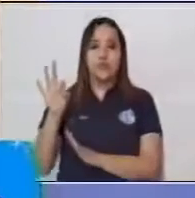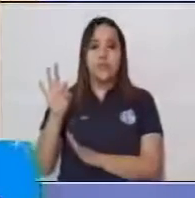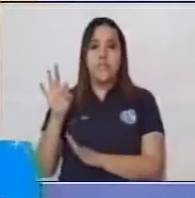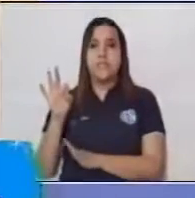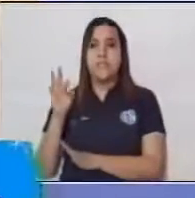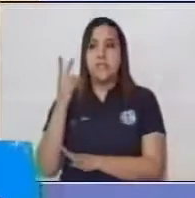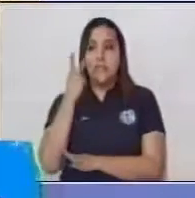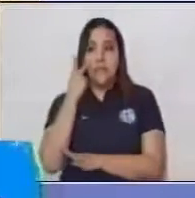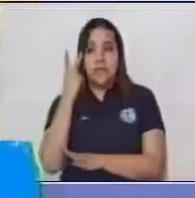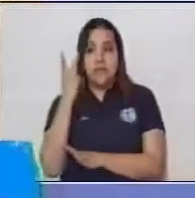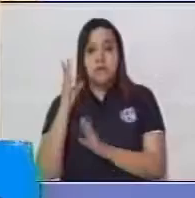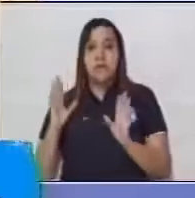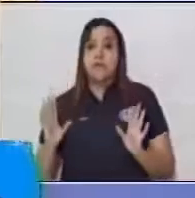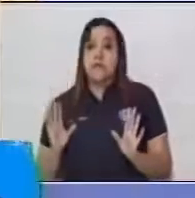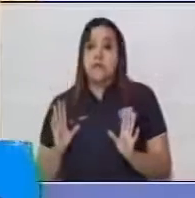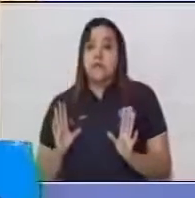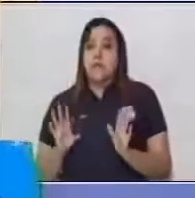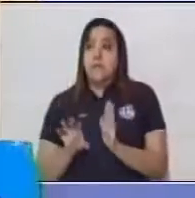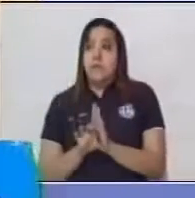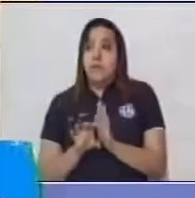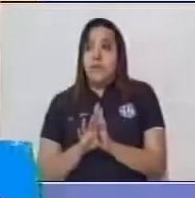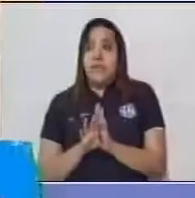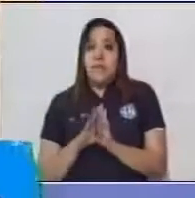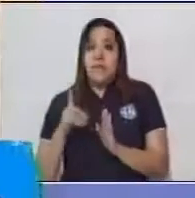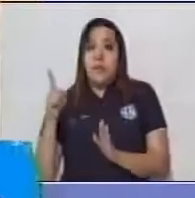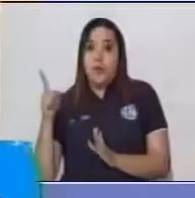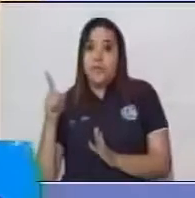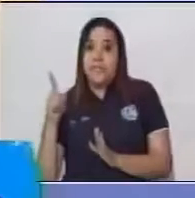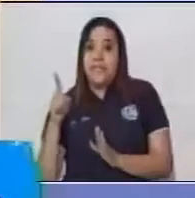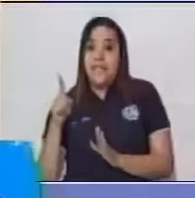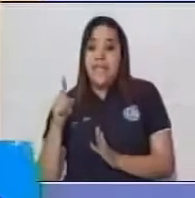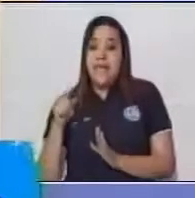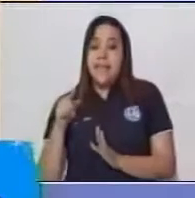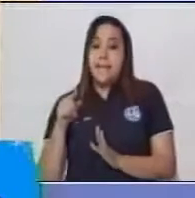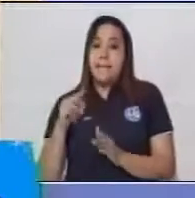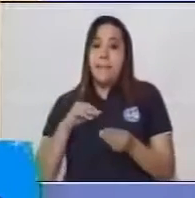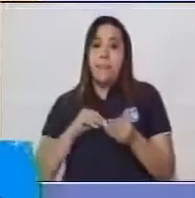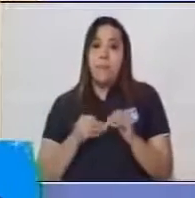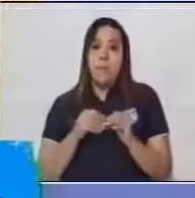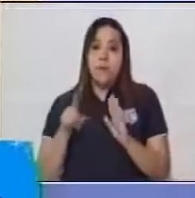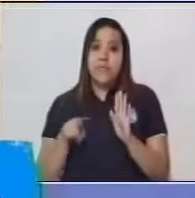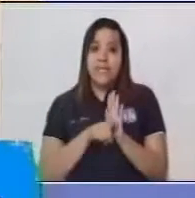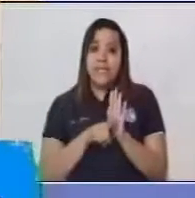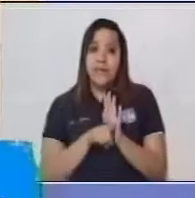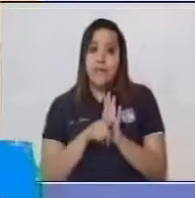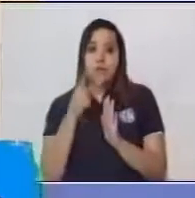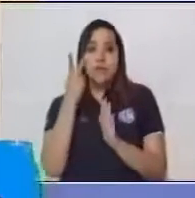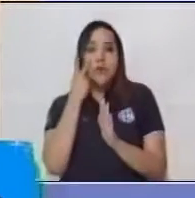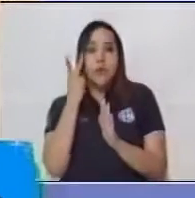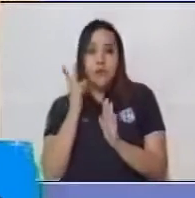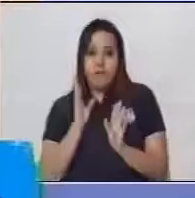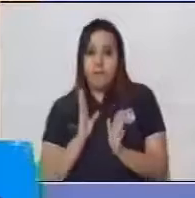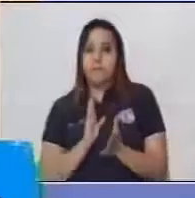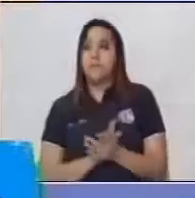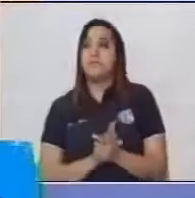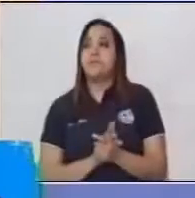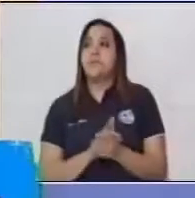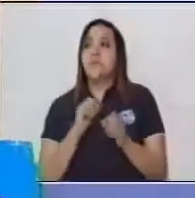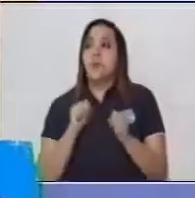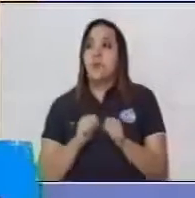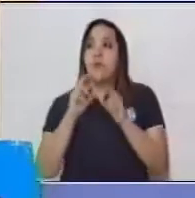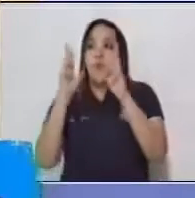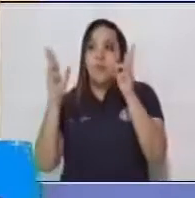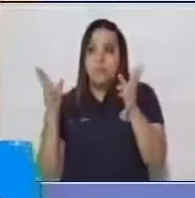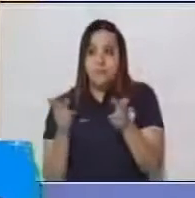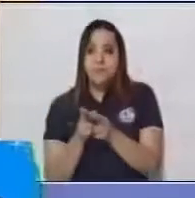Tengamos cuidado en el futuro, porque si el diferencial es negativo, hay que tomar en cuenta los signos. Entonces ahora podemos reducir